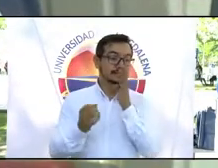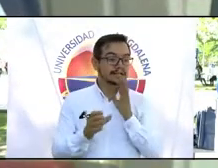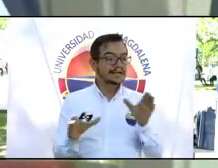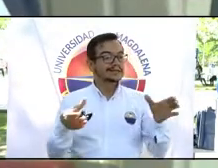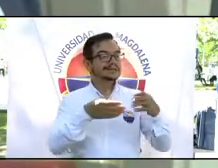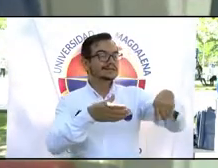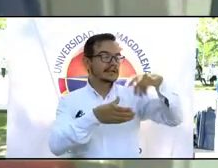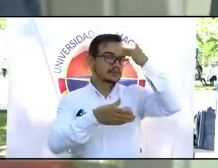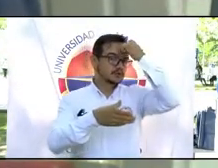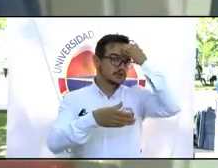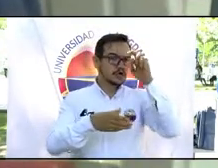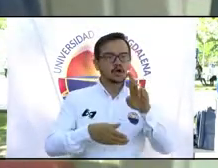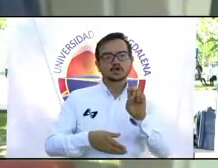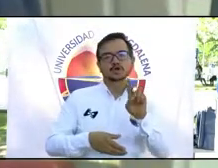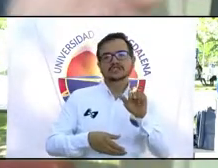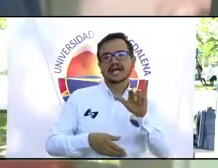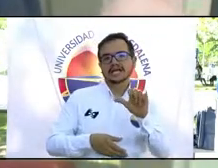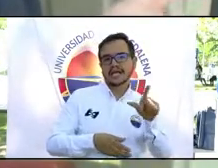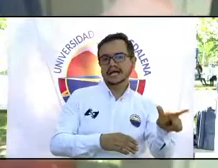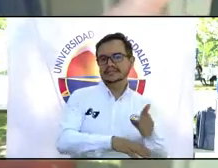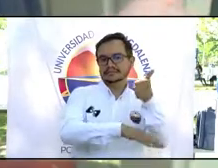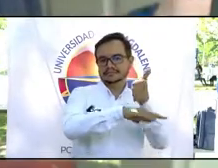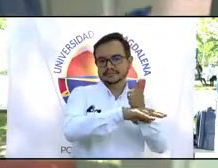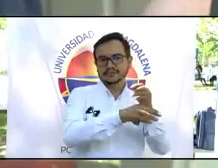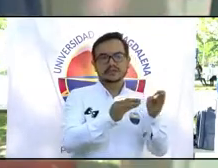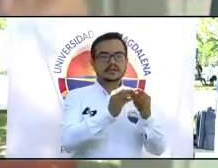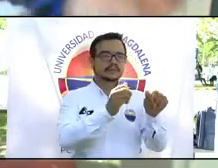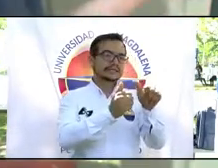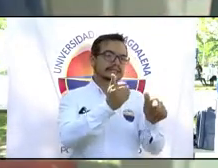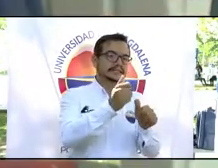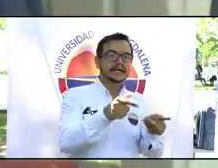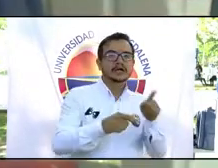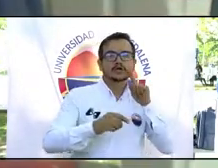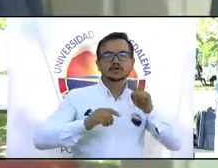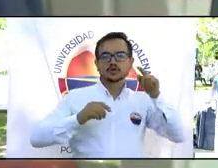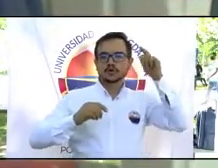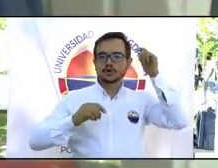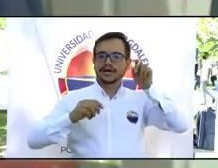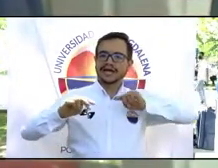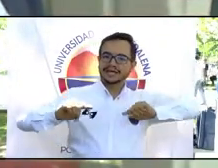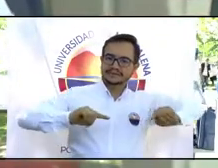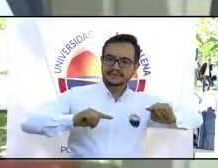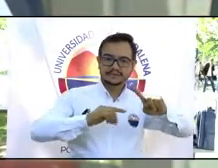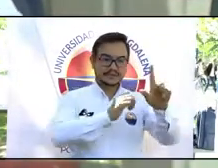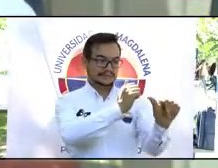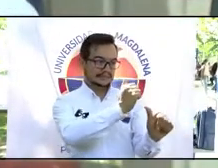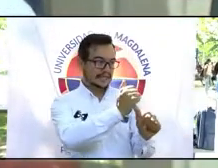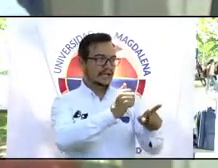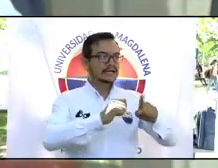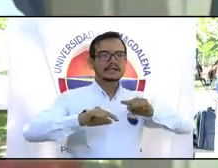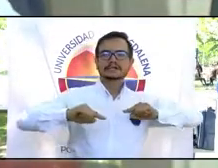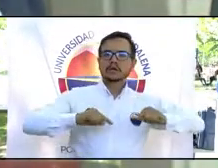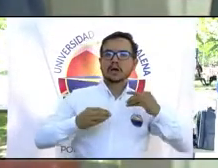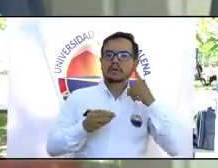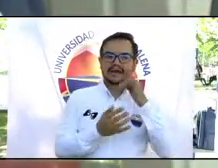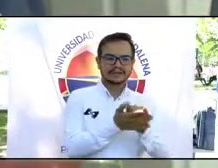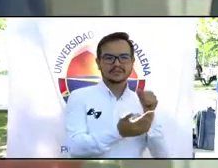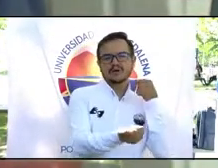profesora Rosalía, de la decana, del director administrativo y de la vicerrectoría administrativa que está siempre ahí tratando de brindar